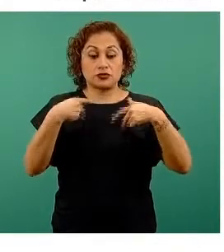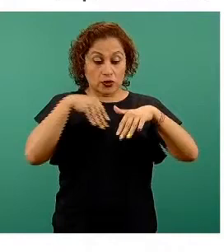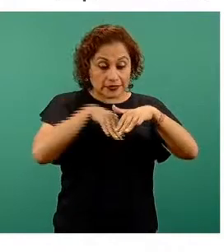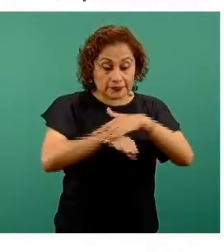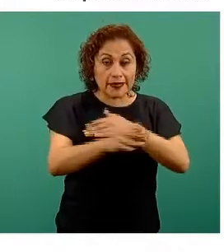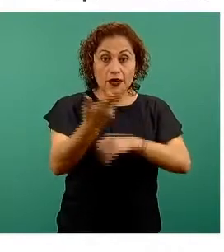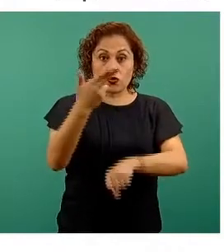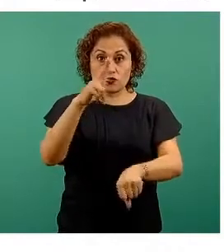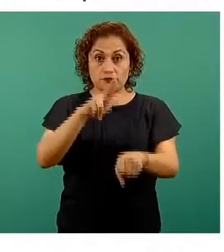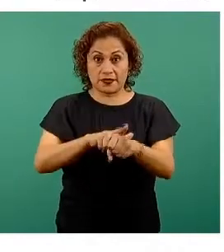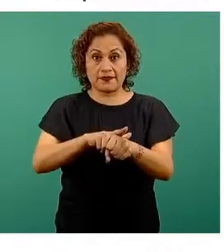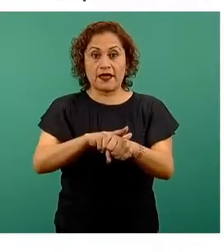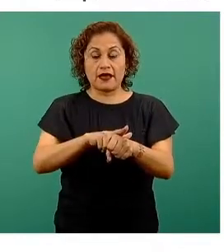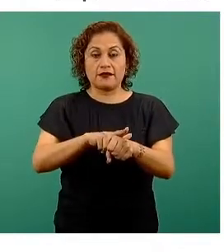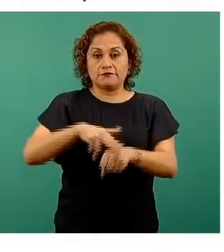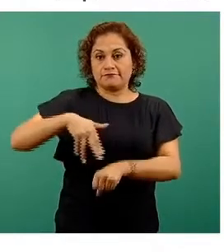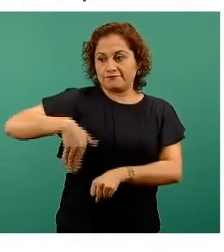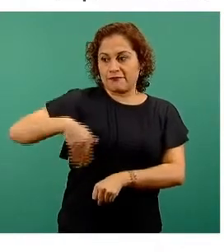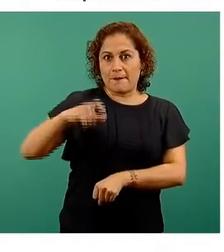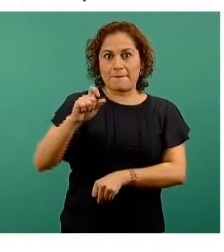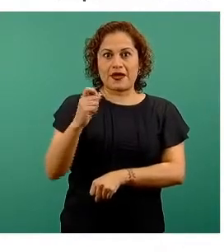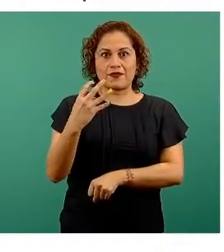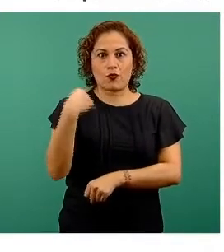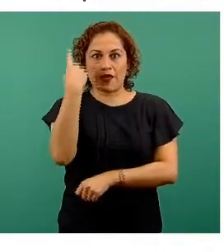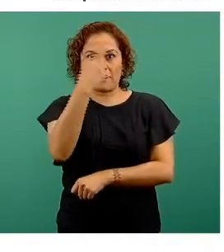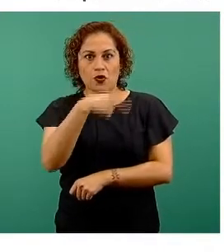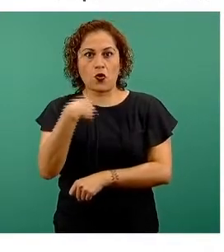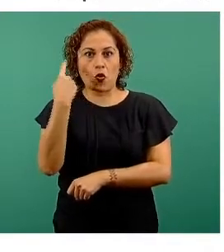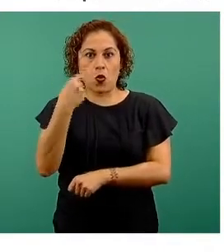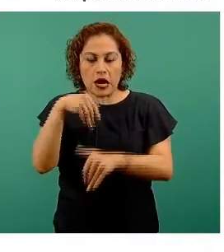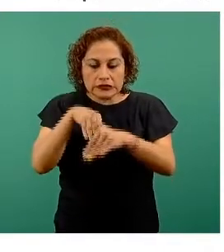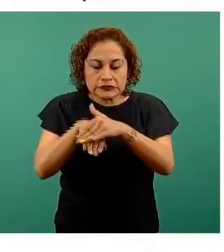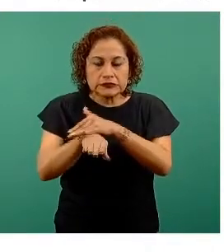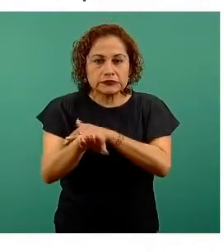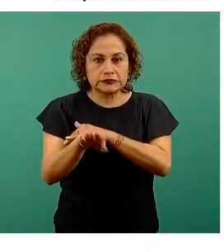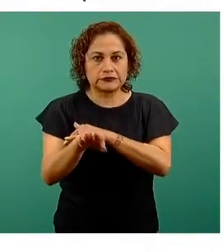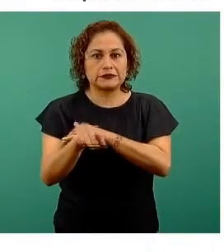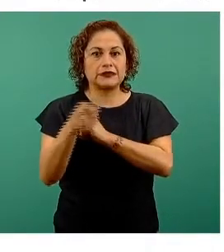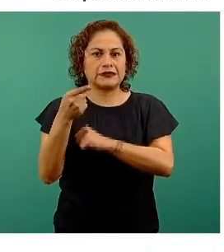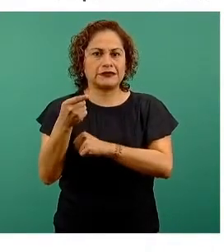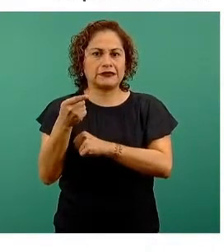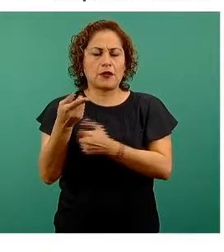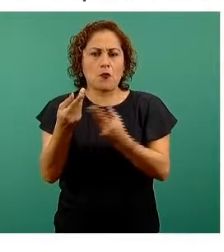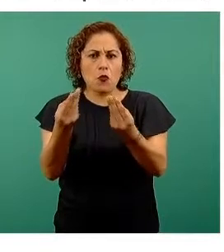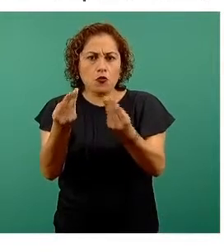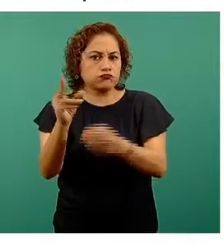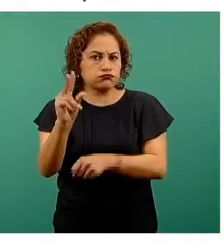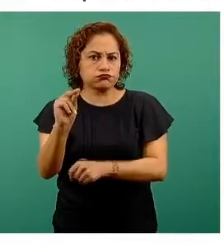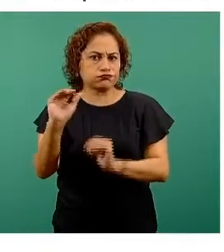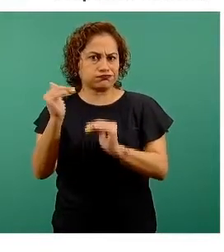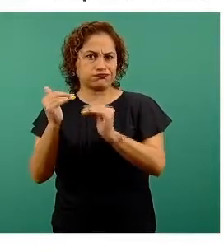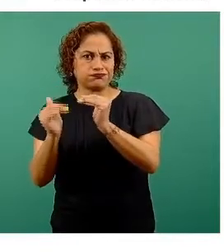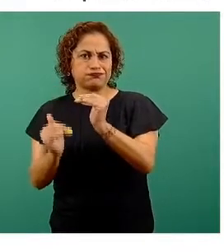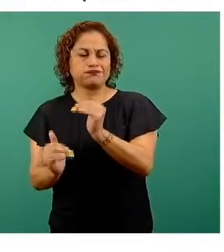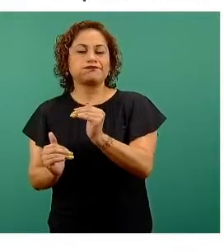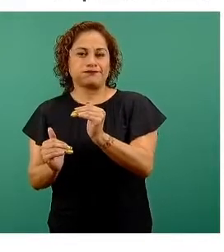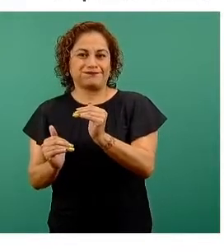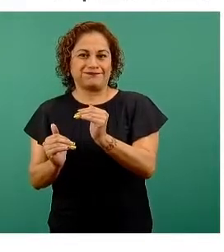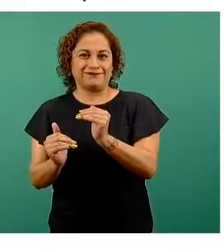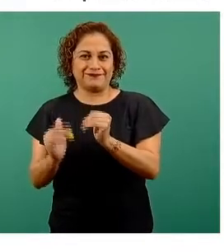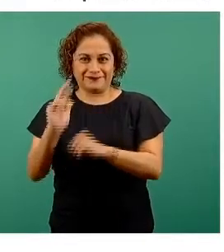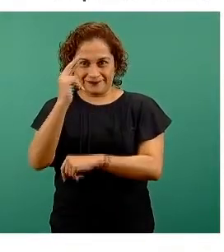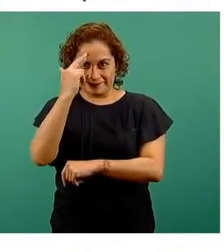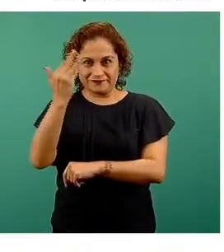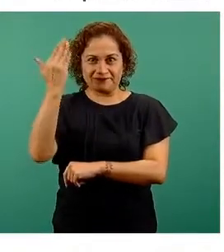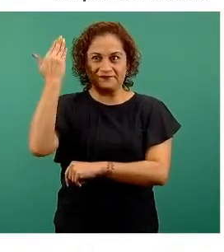hospitalizadas para las últimas 24 horas pues se encuentra bastante ya por debajo de lo que veíamos también en su momento en